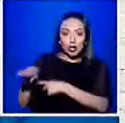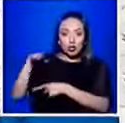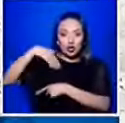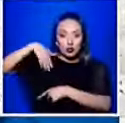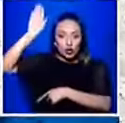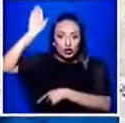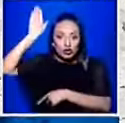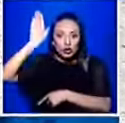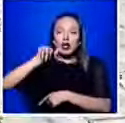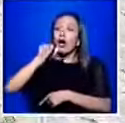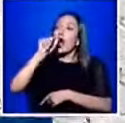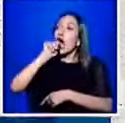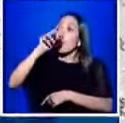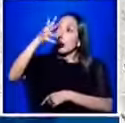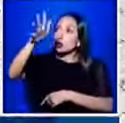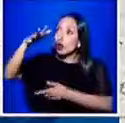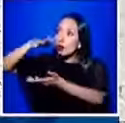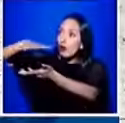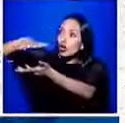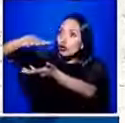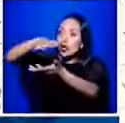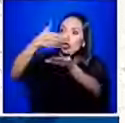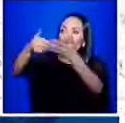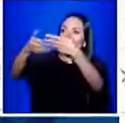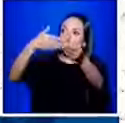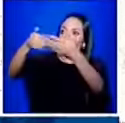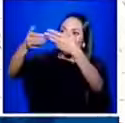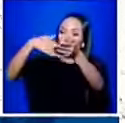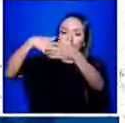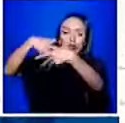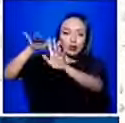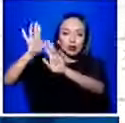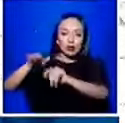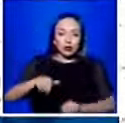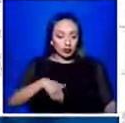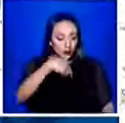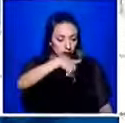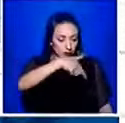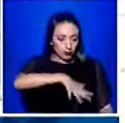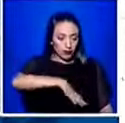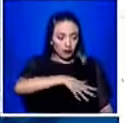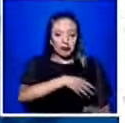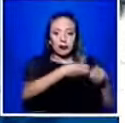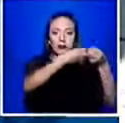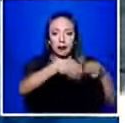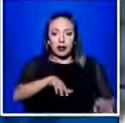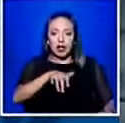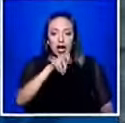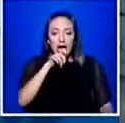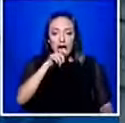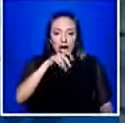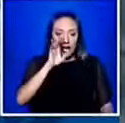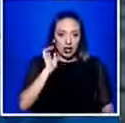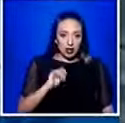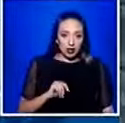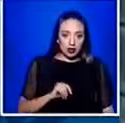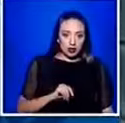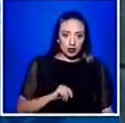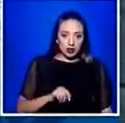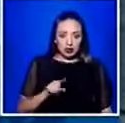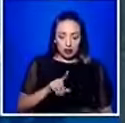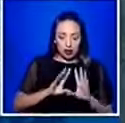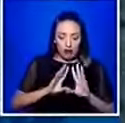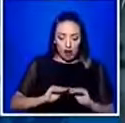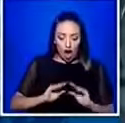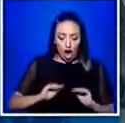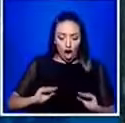Que si falta el agua en los barrios, no les abastecen ni con tanqueros, pero aquí hay que se quede la fuga. Se afloja